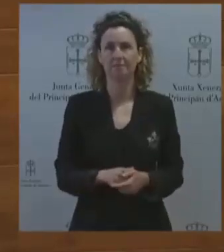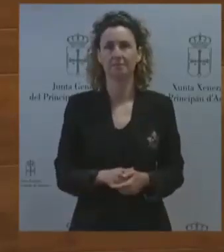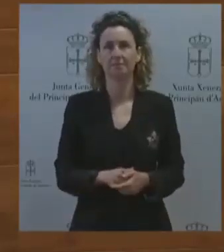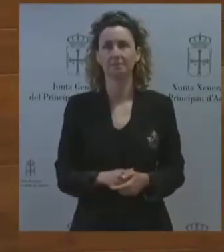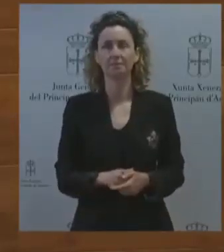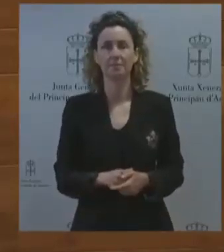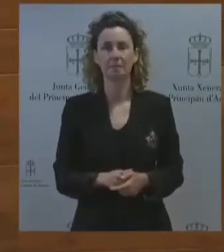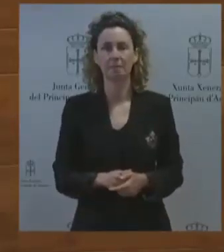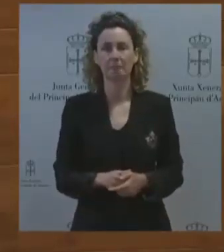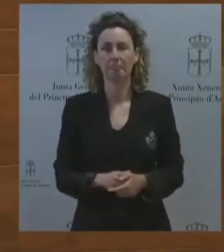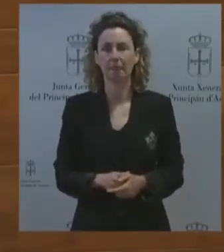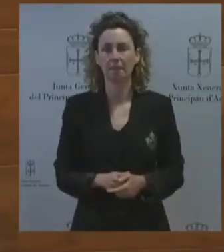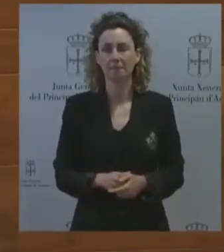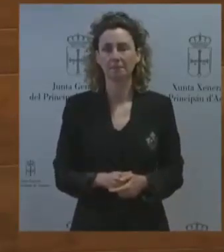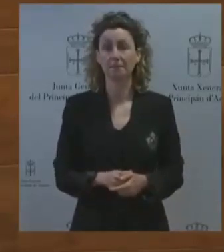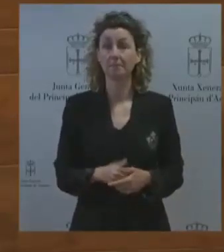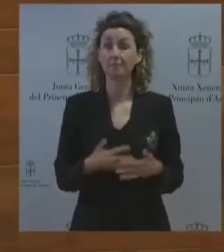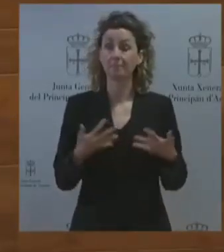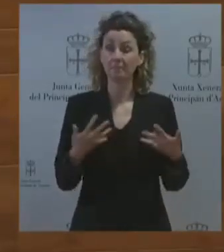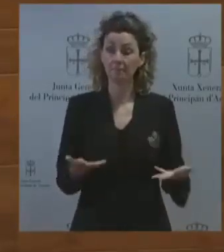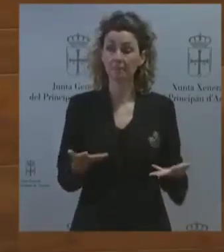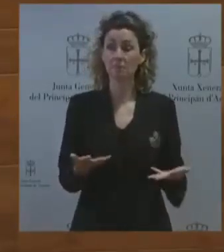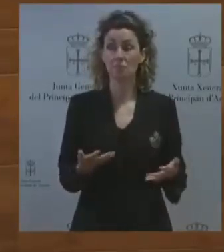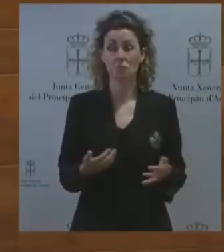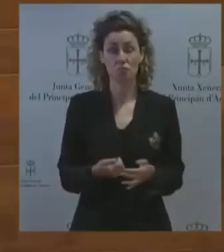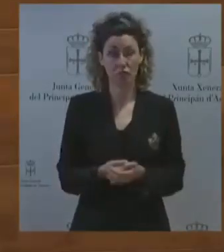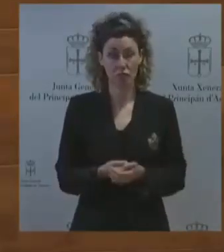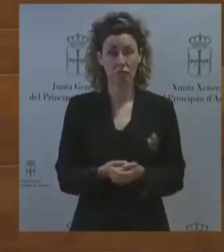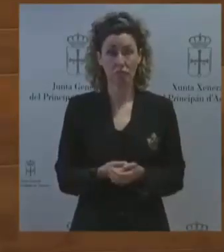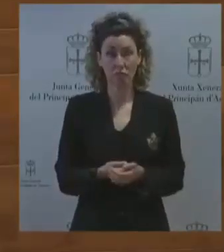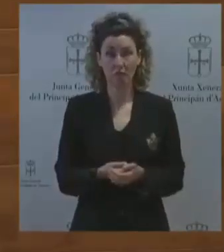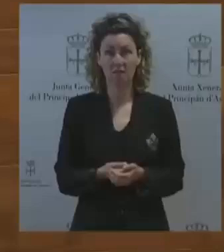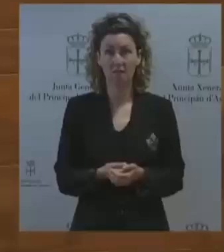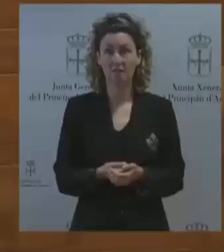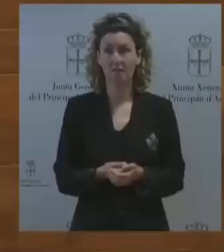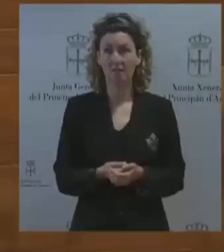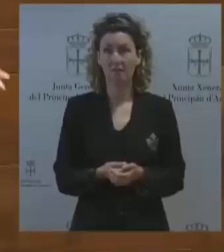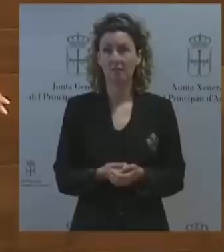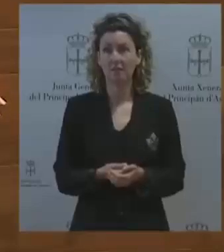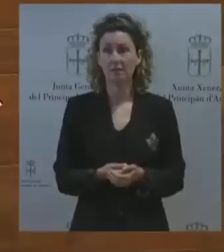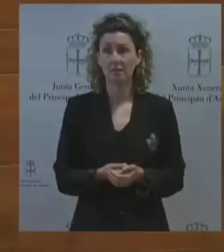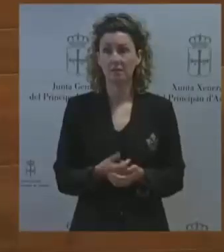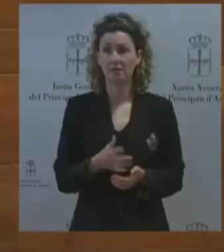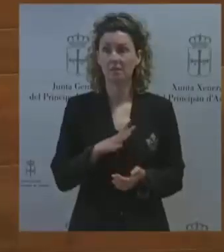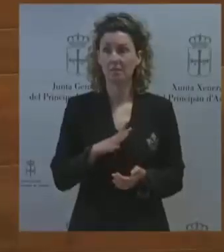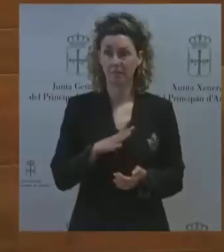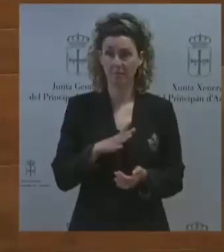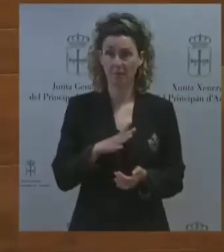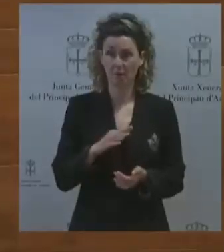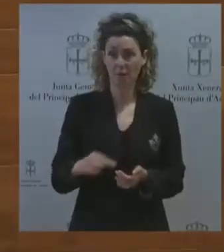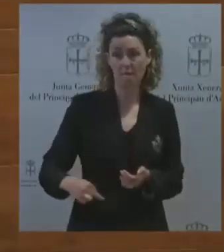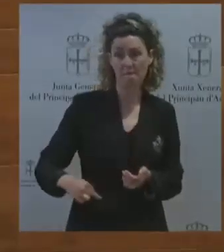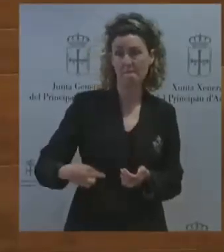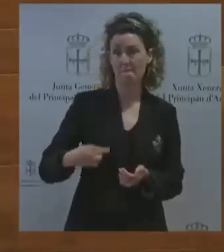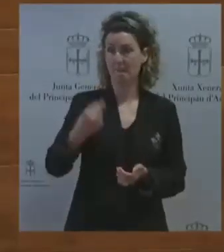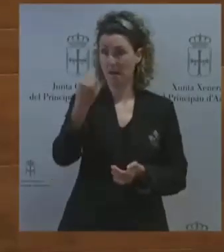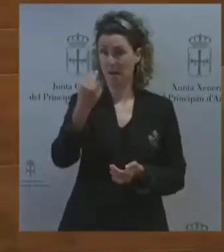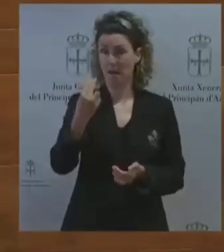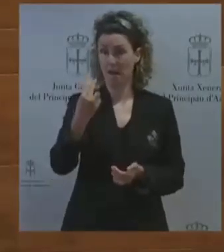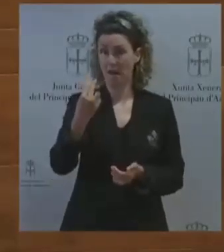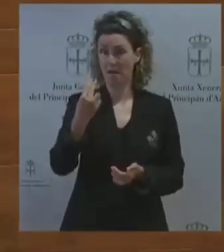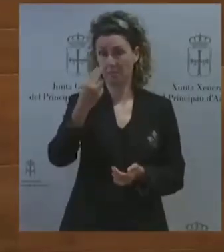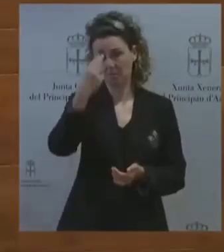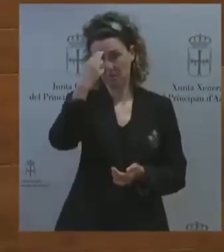usted, señor Barbón, que me gustaría que levantase un poco la mirada y me mirara un poco a la cara por esto del respeto, si usted se hubiera